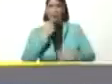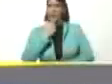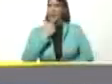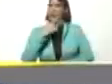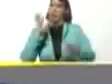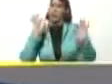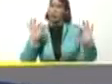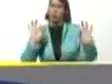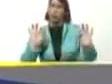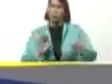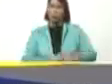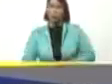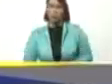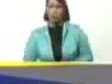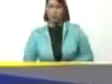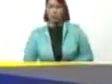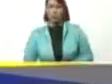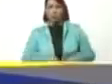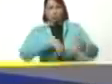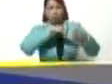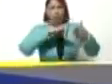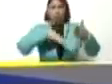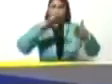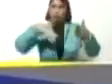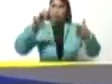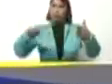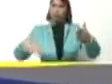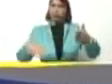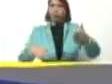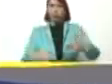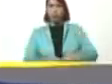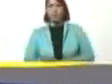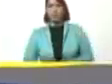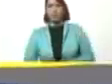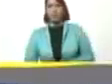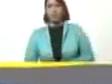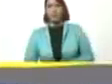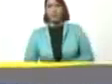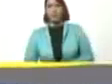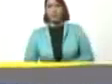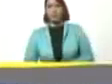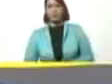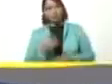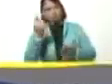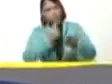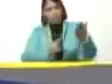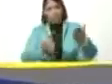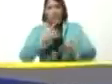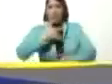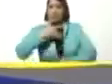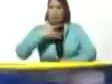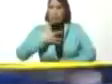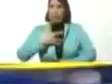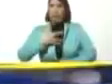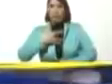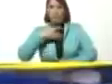bello. Murales artísticos, cinéticos, murales patrióticos,